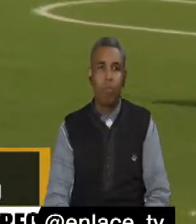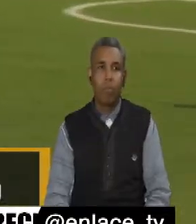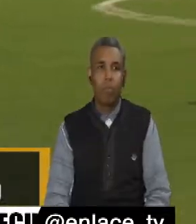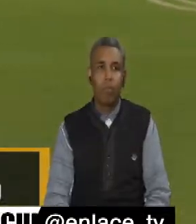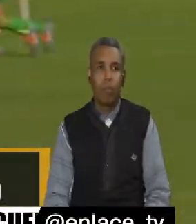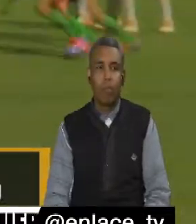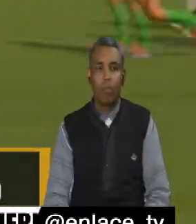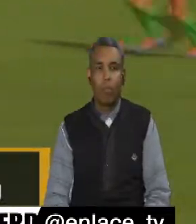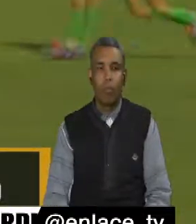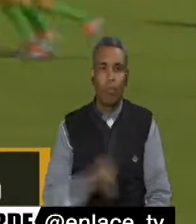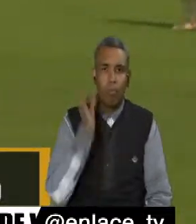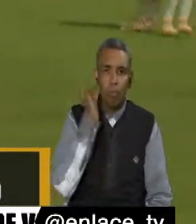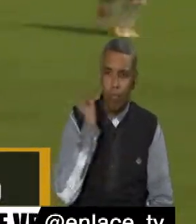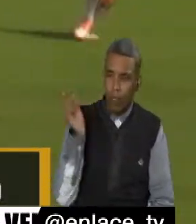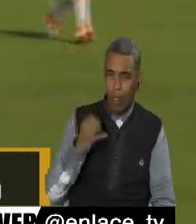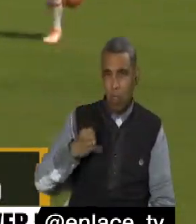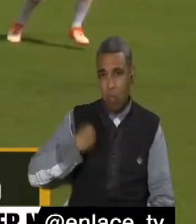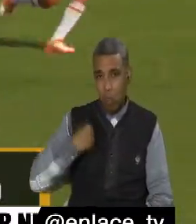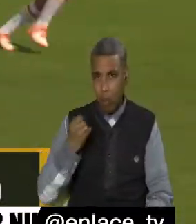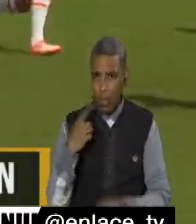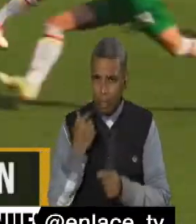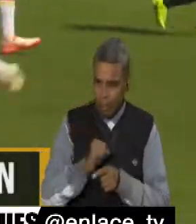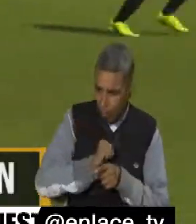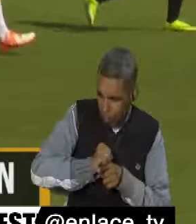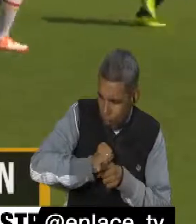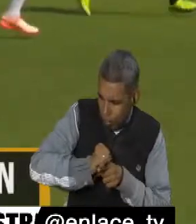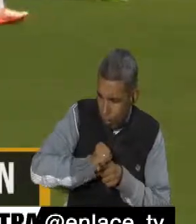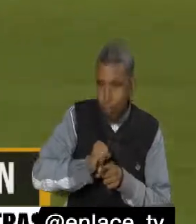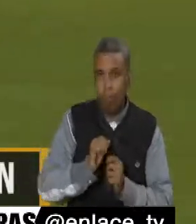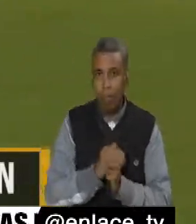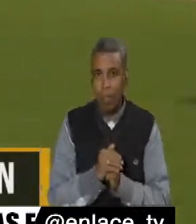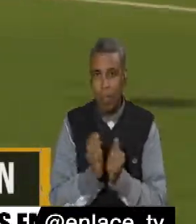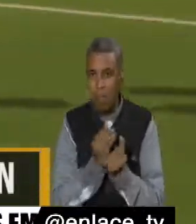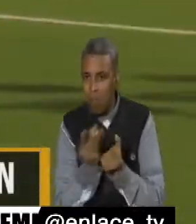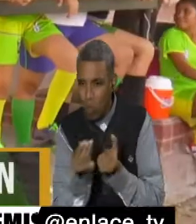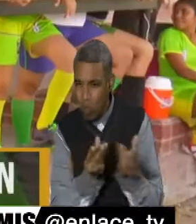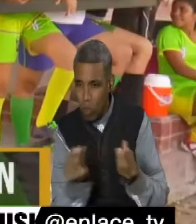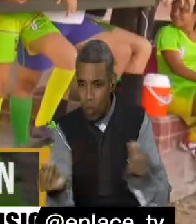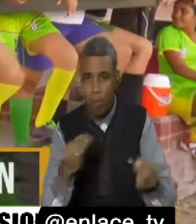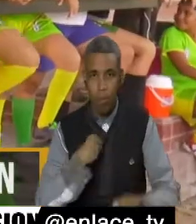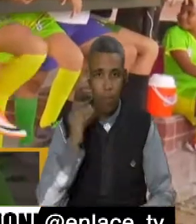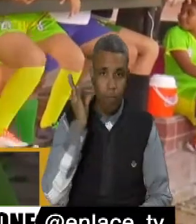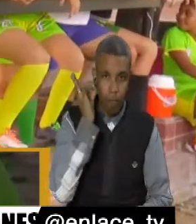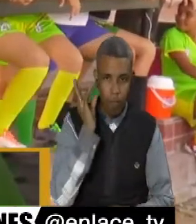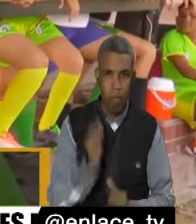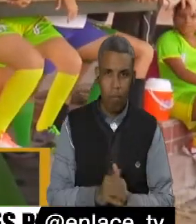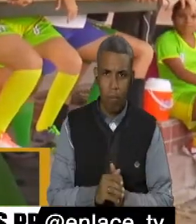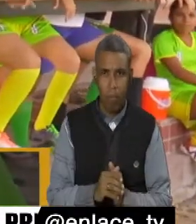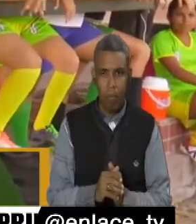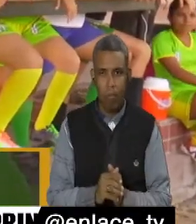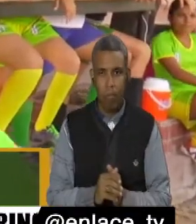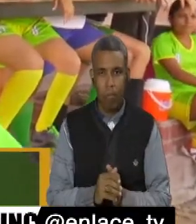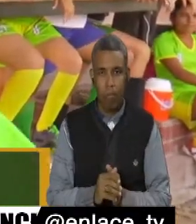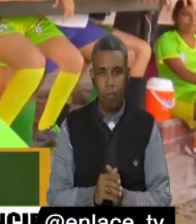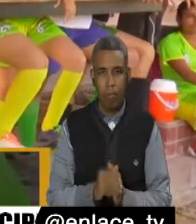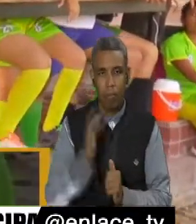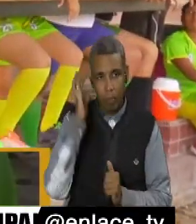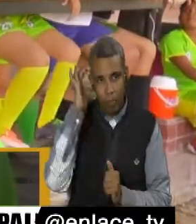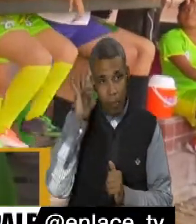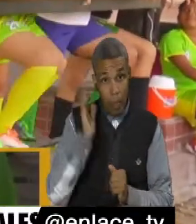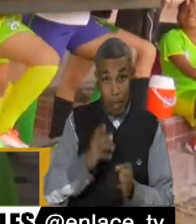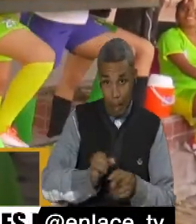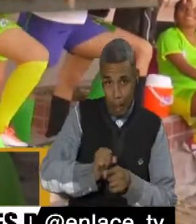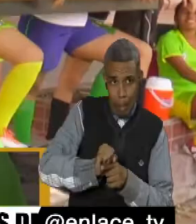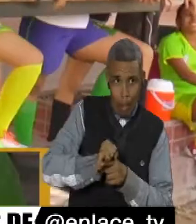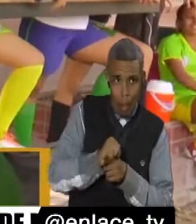en la categoría prejuvenil es el que se adelanta en la cancha Cotraeco con equipos de minifútbol femenino. Sí, pues estamos trabajando con las